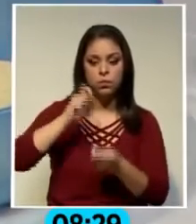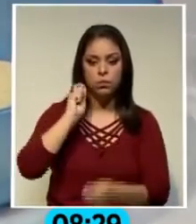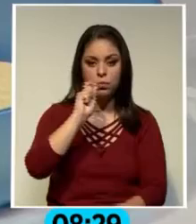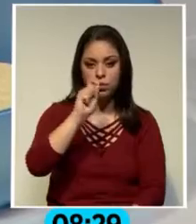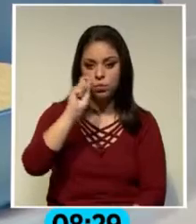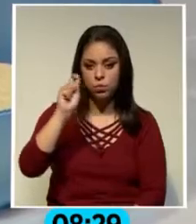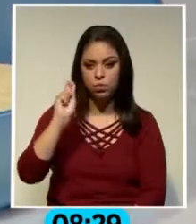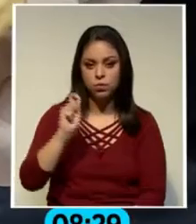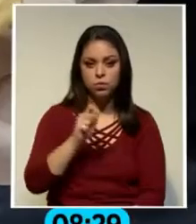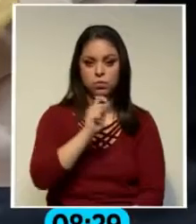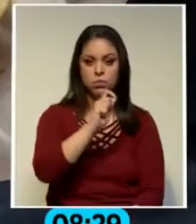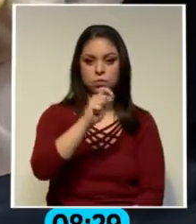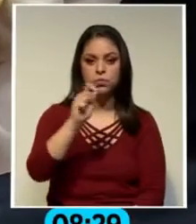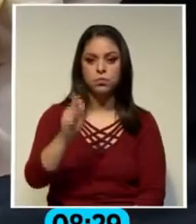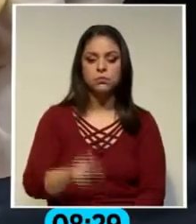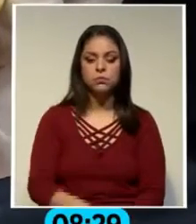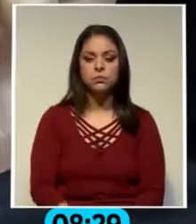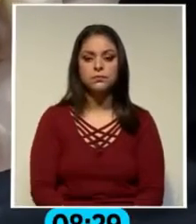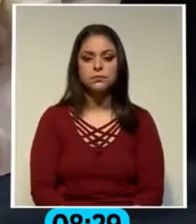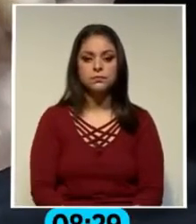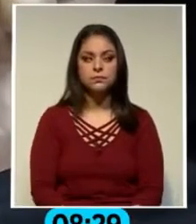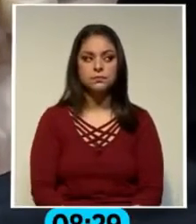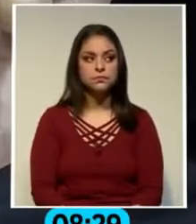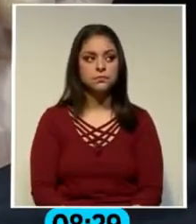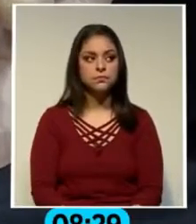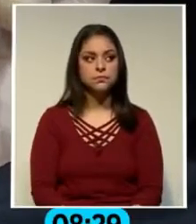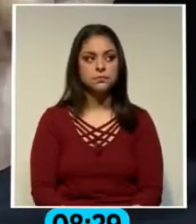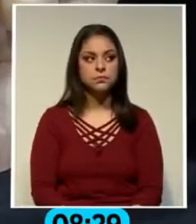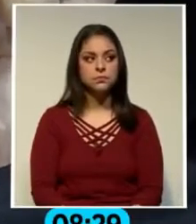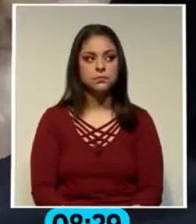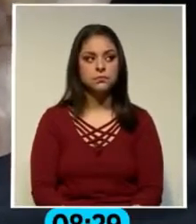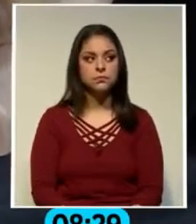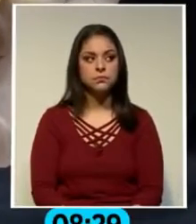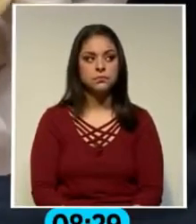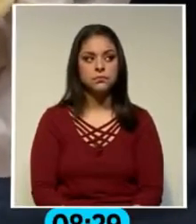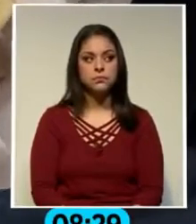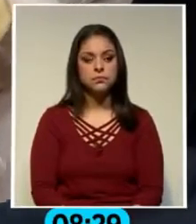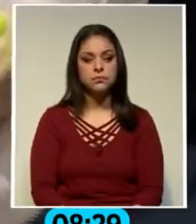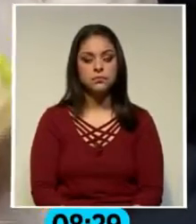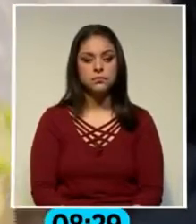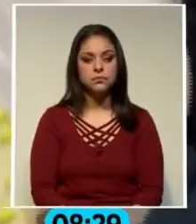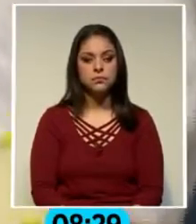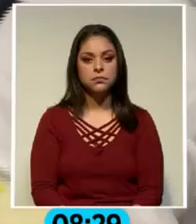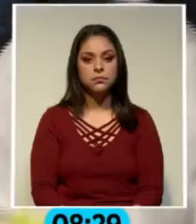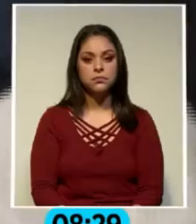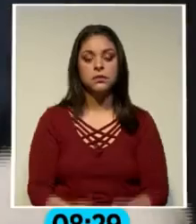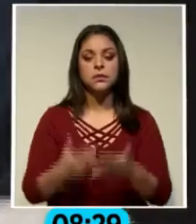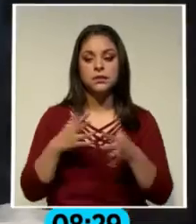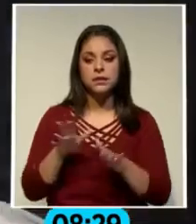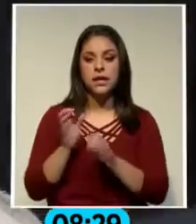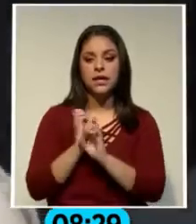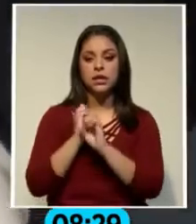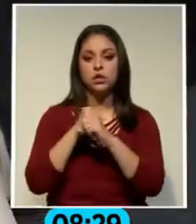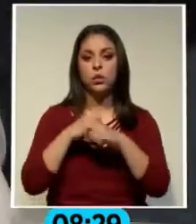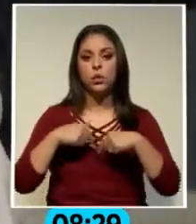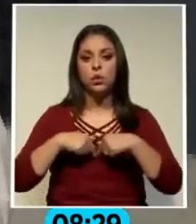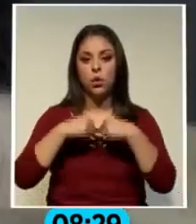ya tengo ahí mi corazón. Está listo, vamos a ver. Ahí está. Su corazón morado. Mi corazón